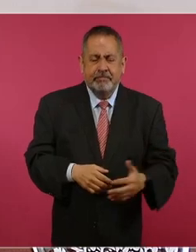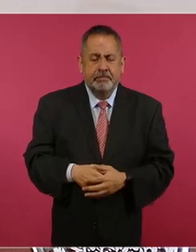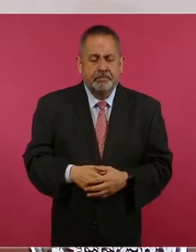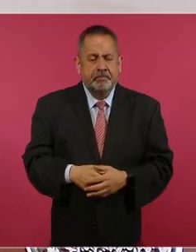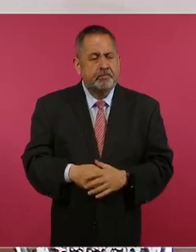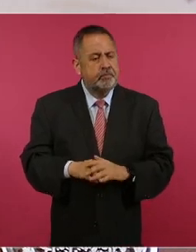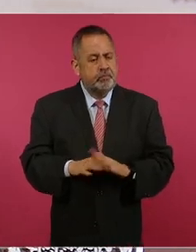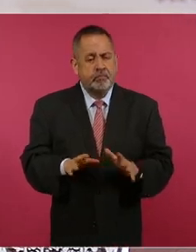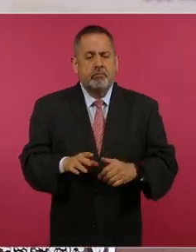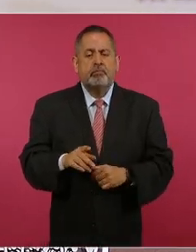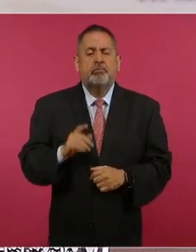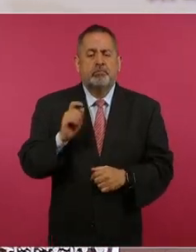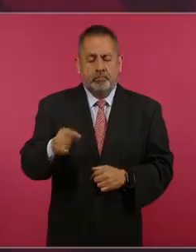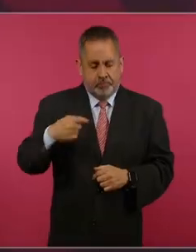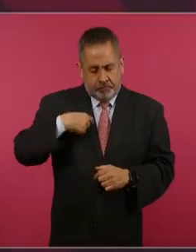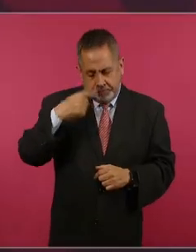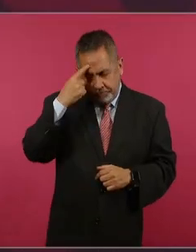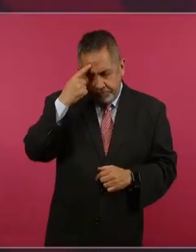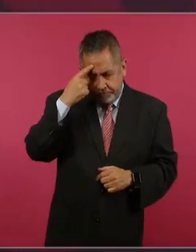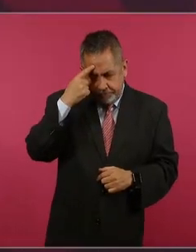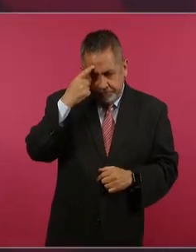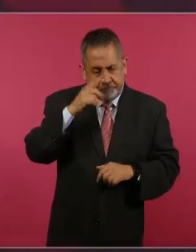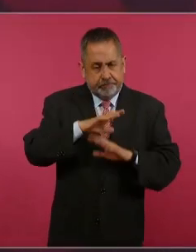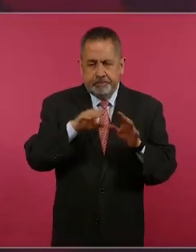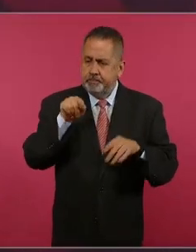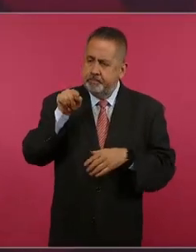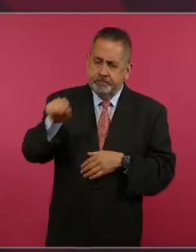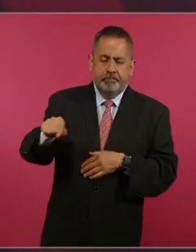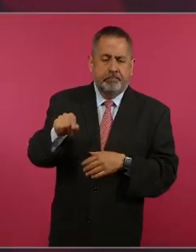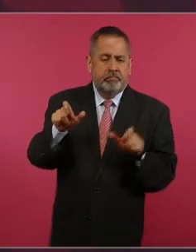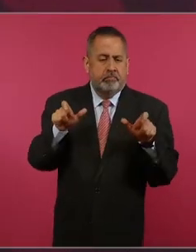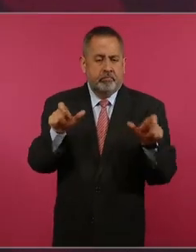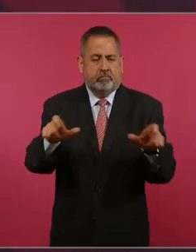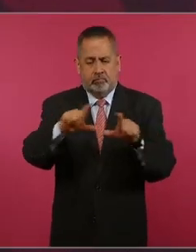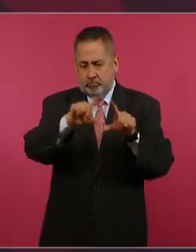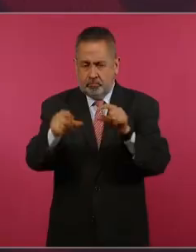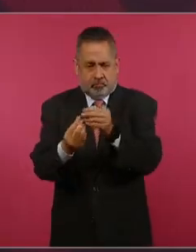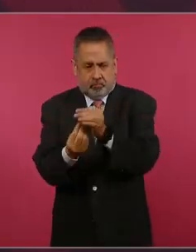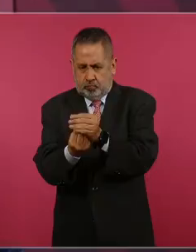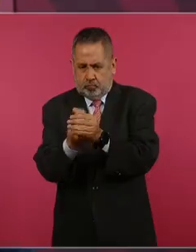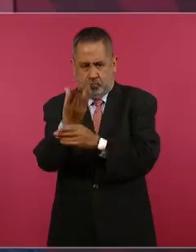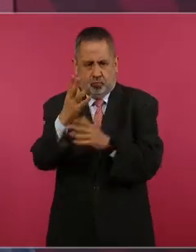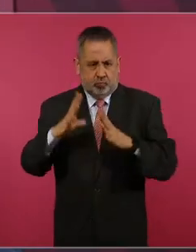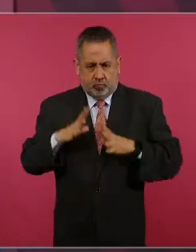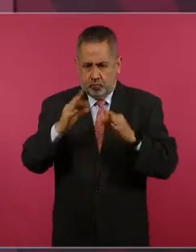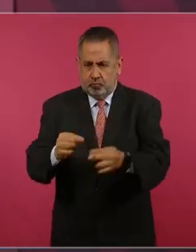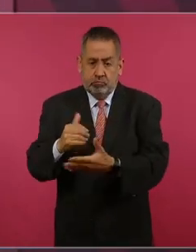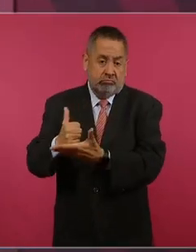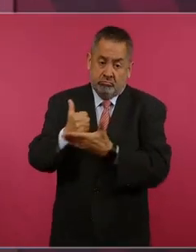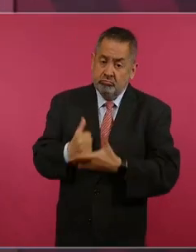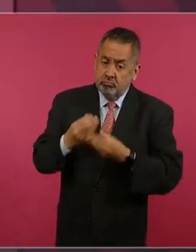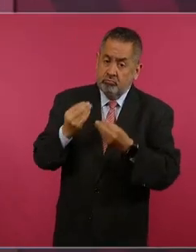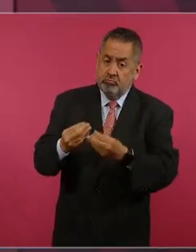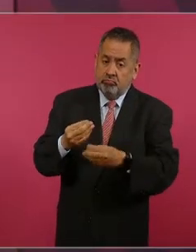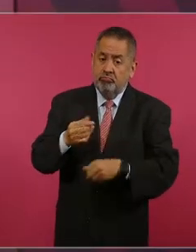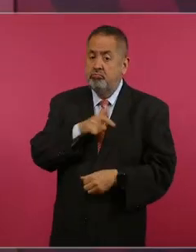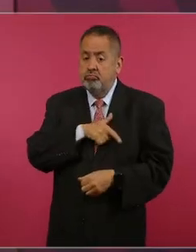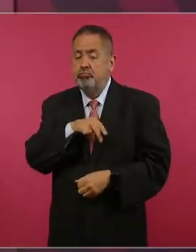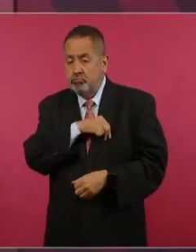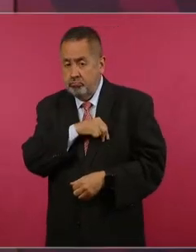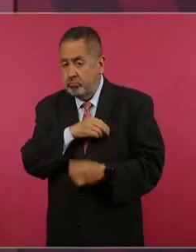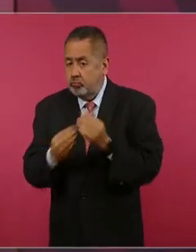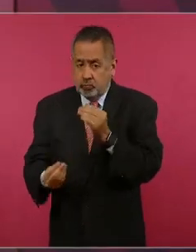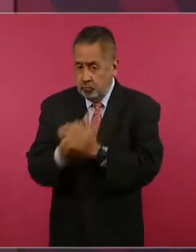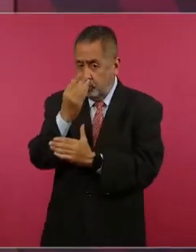Entonces, estamos hablando de una institución que creamos, nueva, que nos ayuda mucho, que tiene